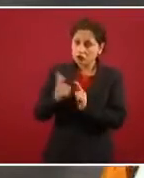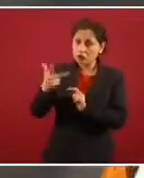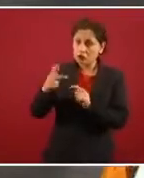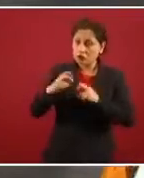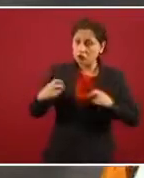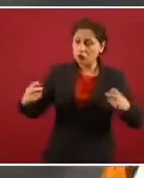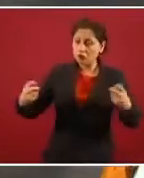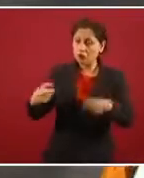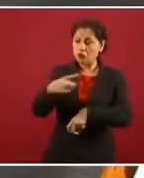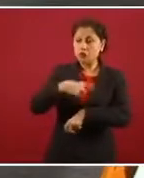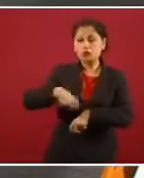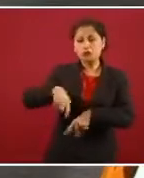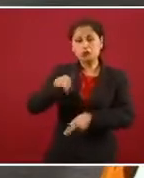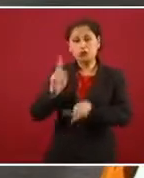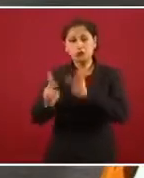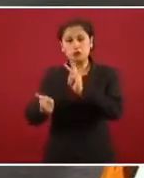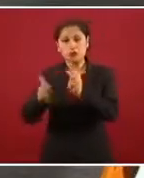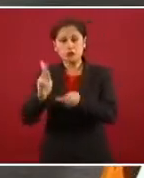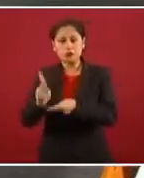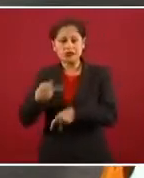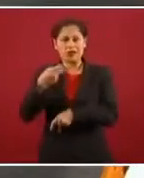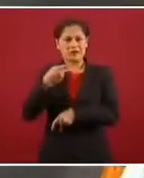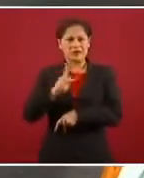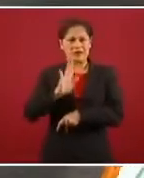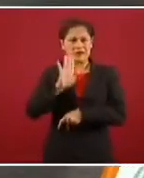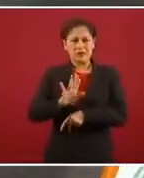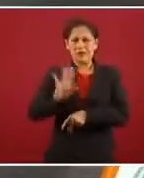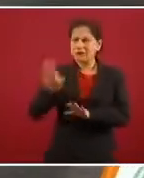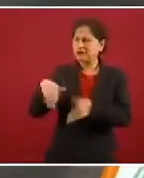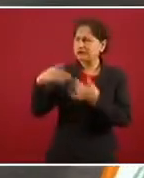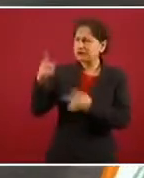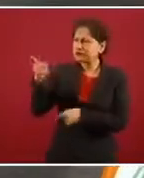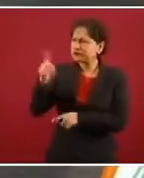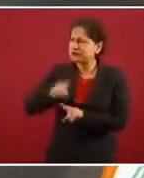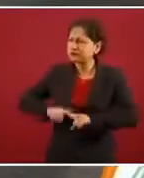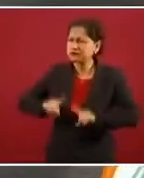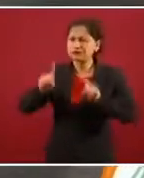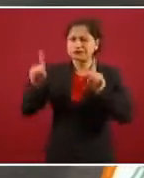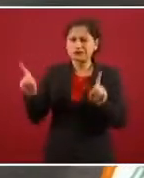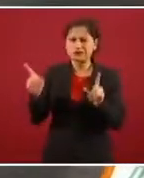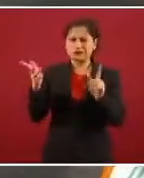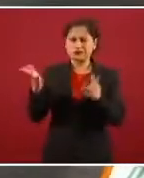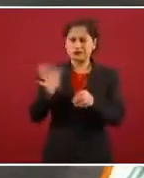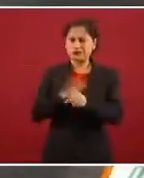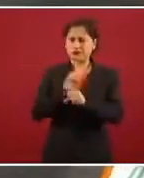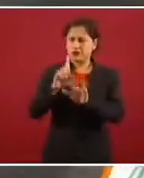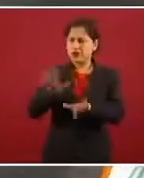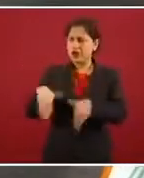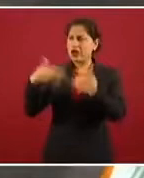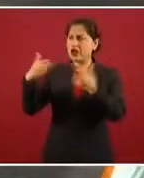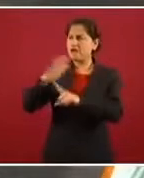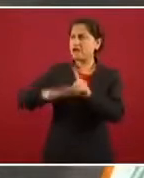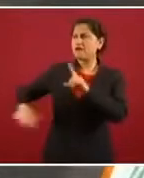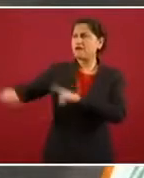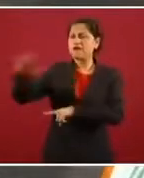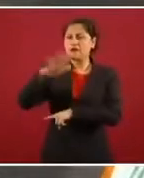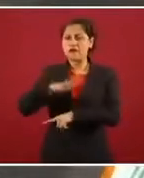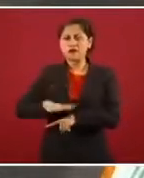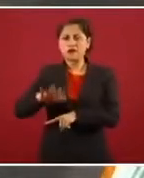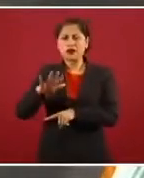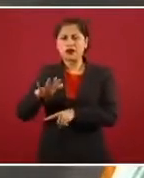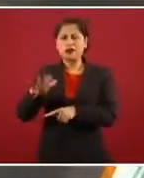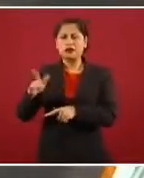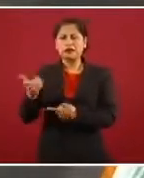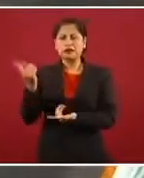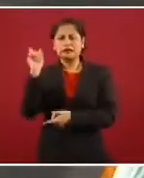contrario. Es decir, el entorno externo afecta muchísimo, pero no tenemos mucho control sobre